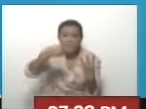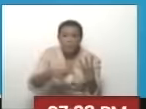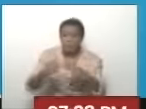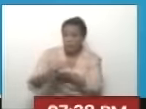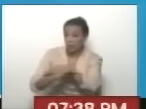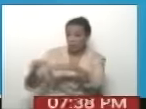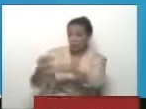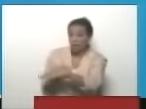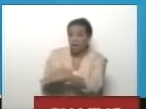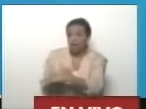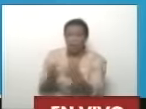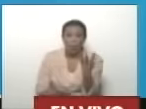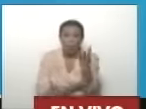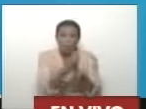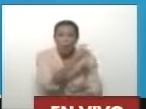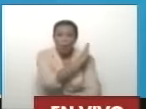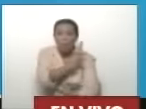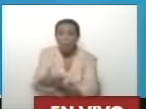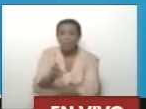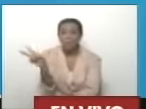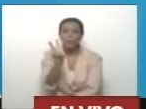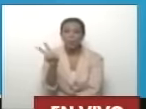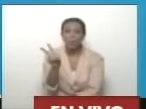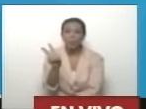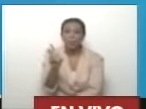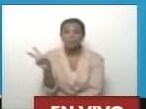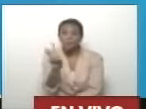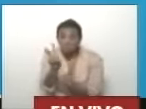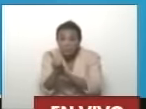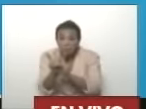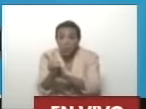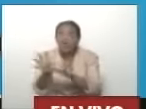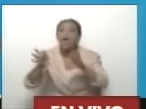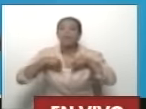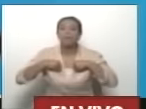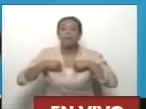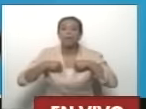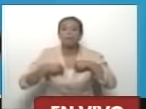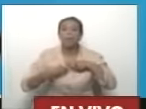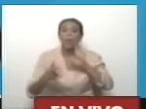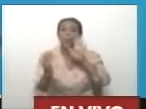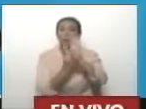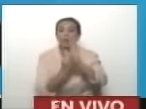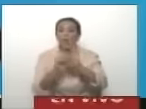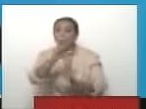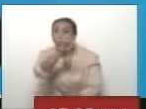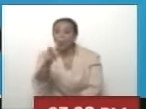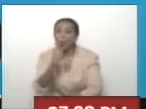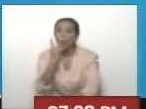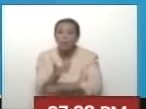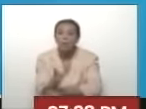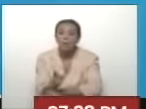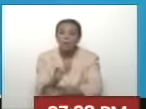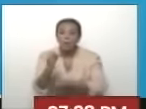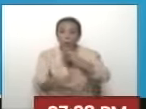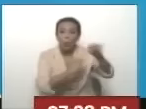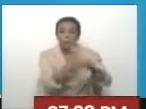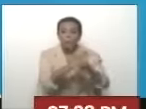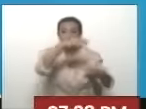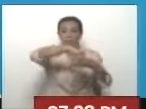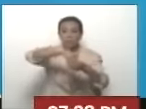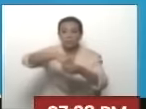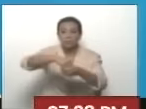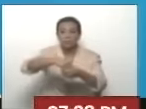Guyana y la ExxonMobil, es darle órdenes a Venezuela para que Venezuela reconozca la jurisdicción como obligatoria de la Corte Internacional de